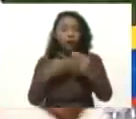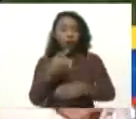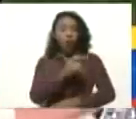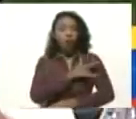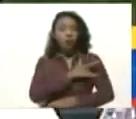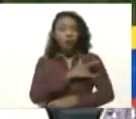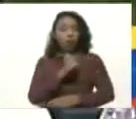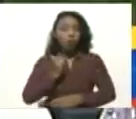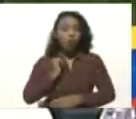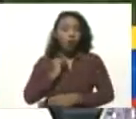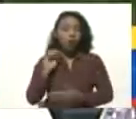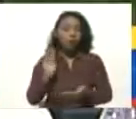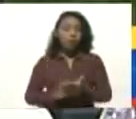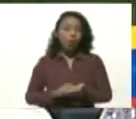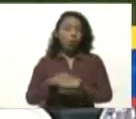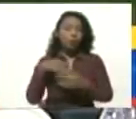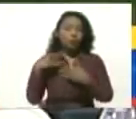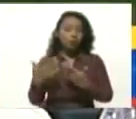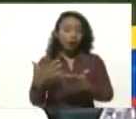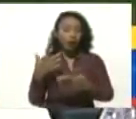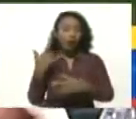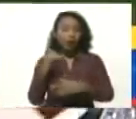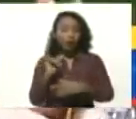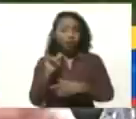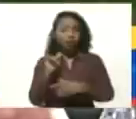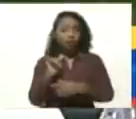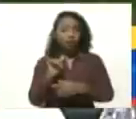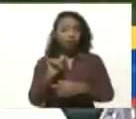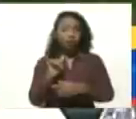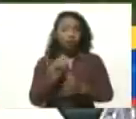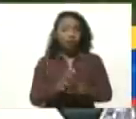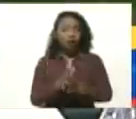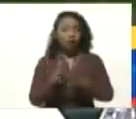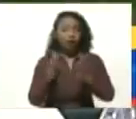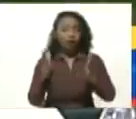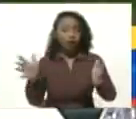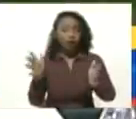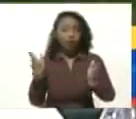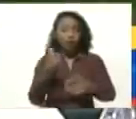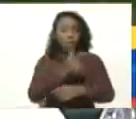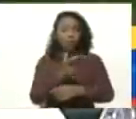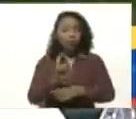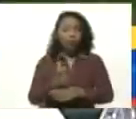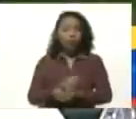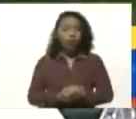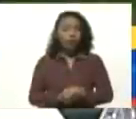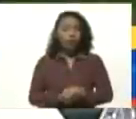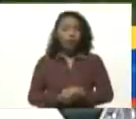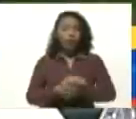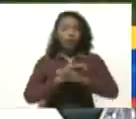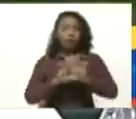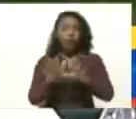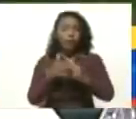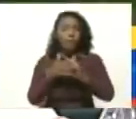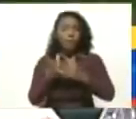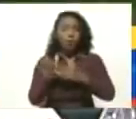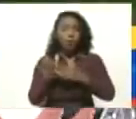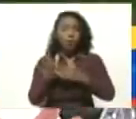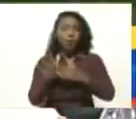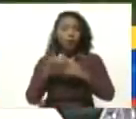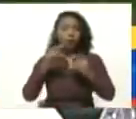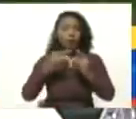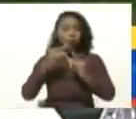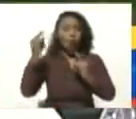universidades y cualquier establecimiento que congregue gran cantidad de personas. Ya están habilitados por la plataforma